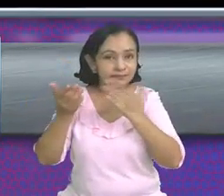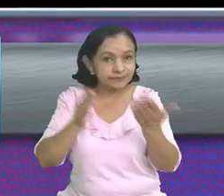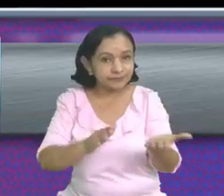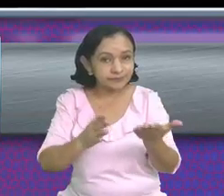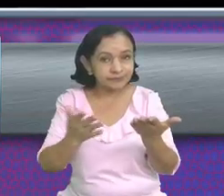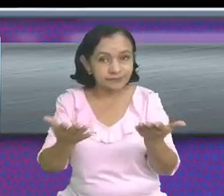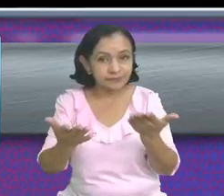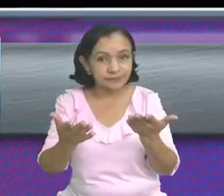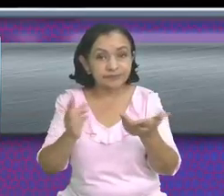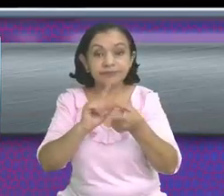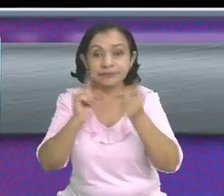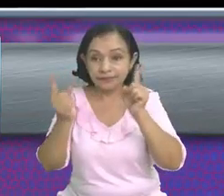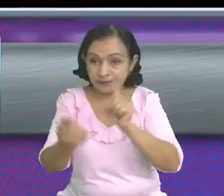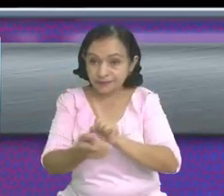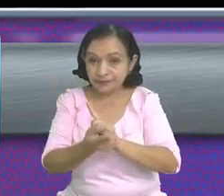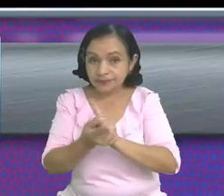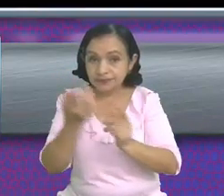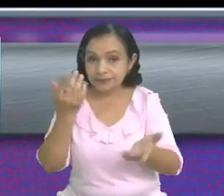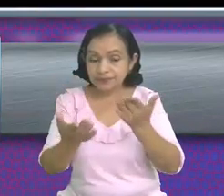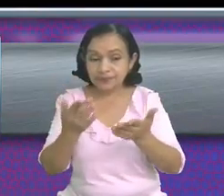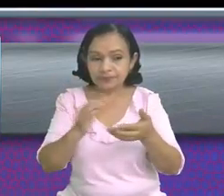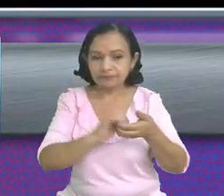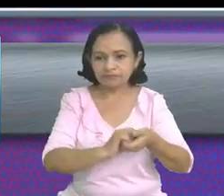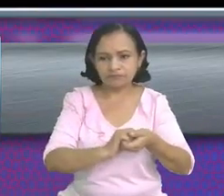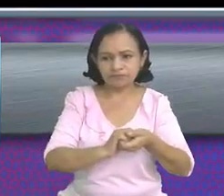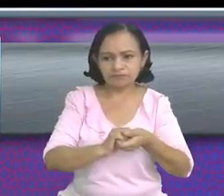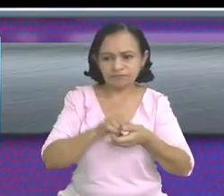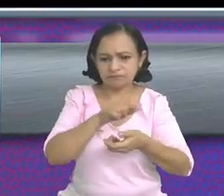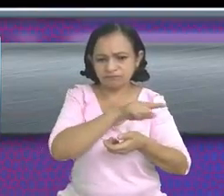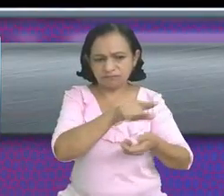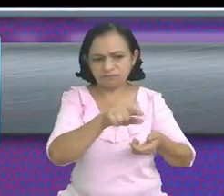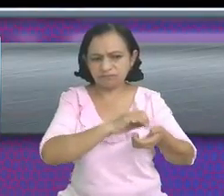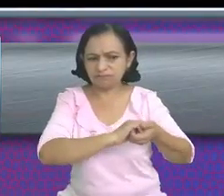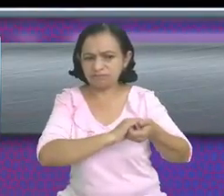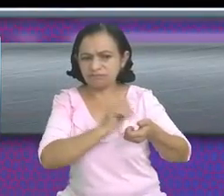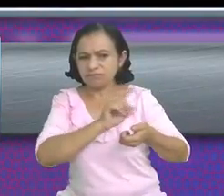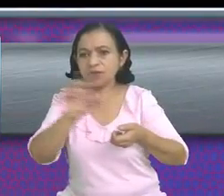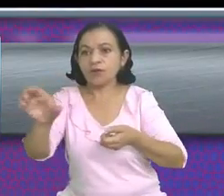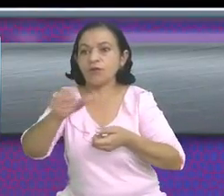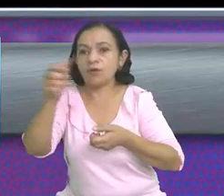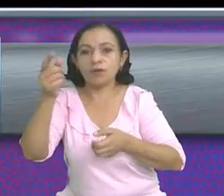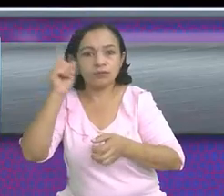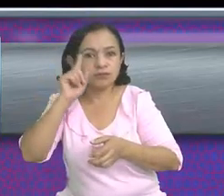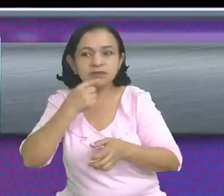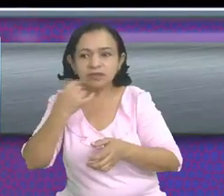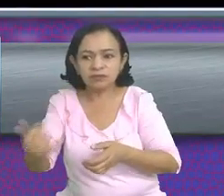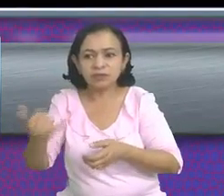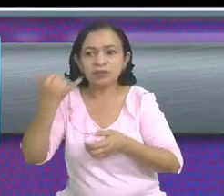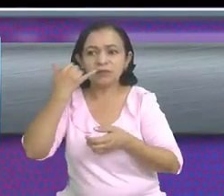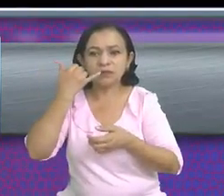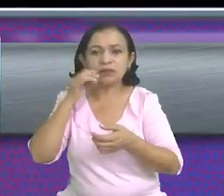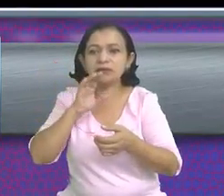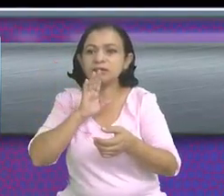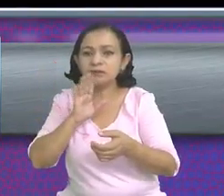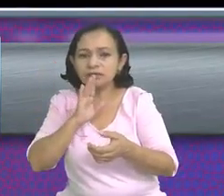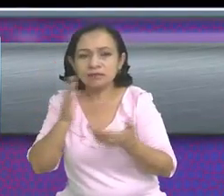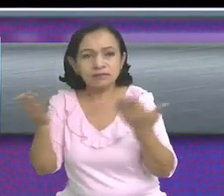cambios bruscos de conducta, como que de pronto cambió de amistades, ya no conoces con quién anda, no sabes quién es el que lo llama, con quién está